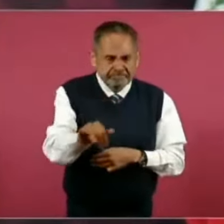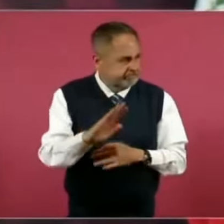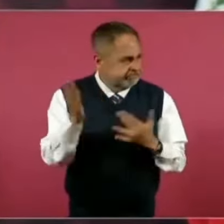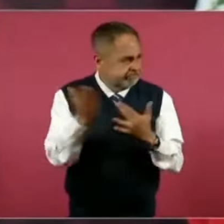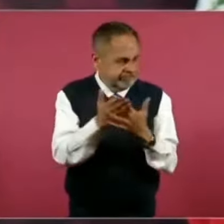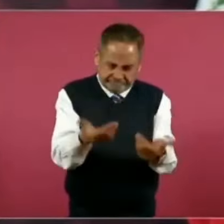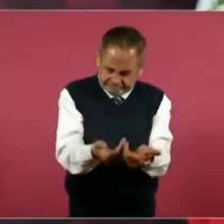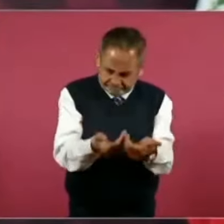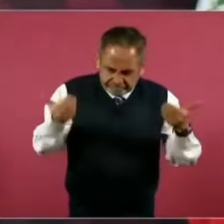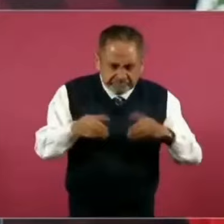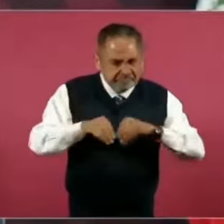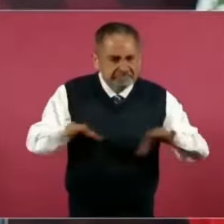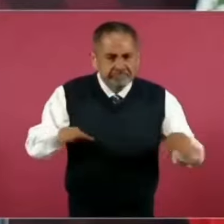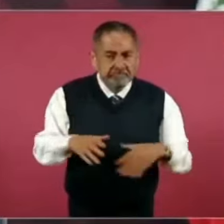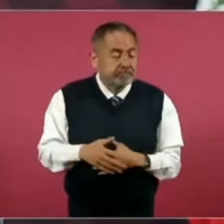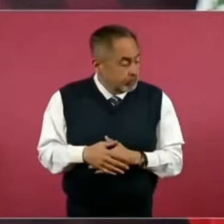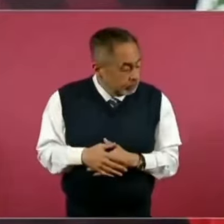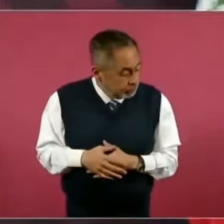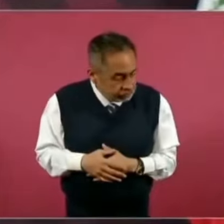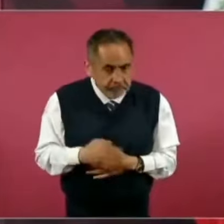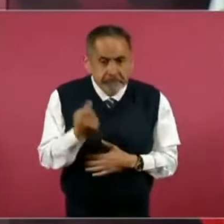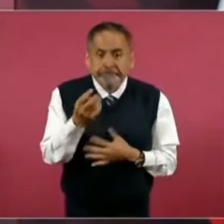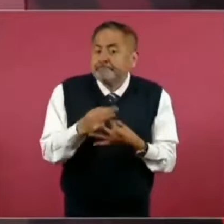Y también es importante aclarar